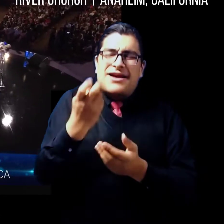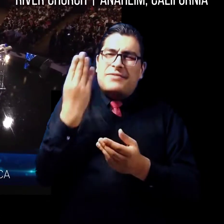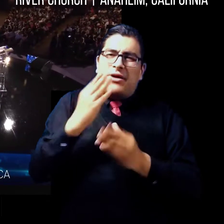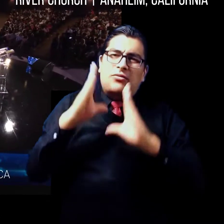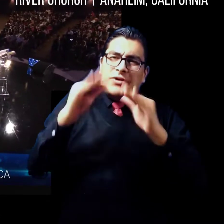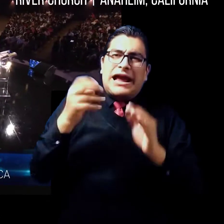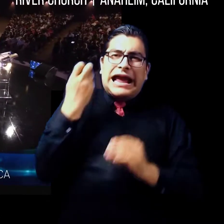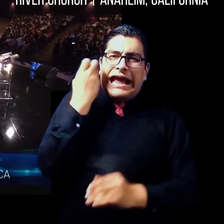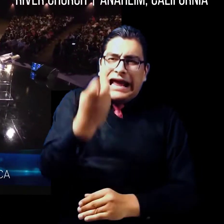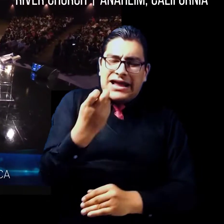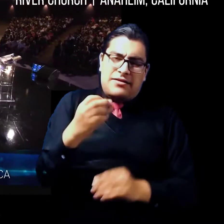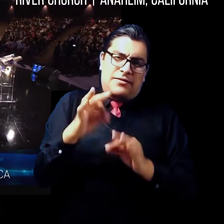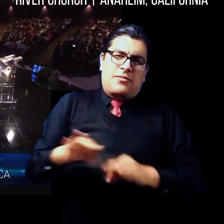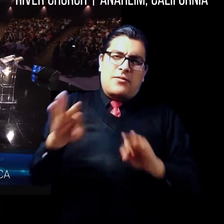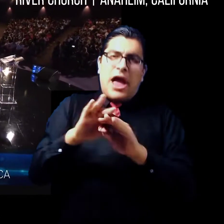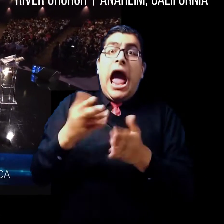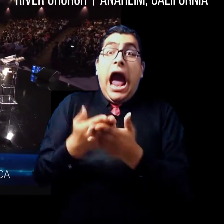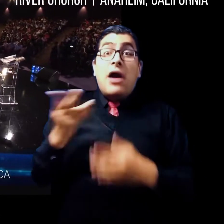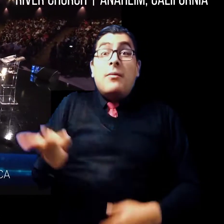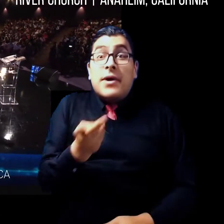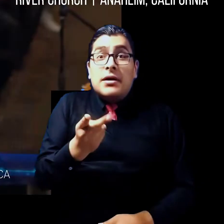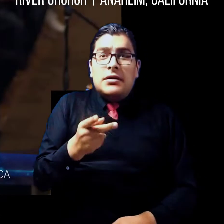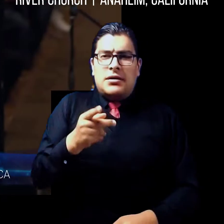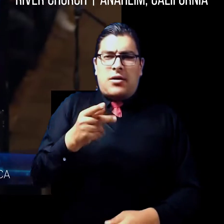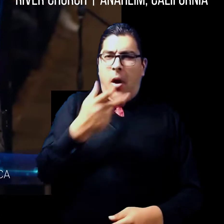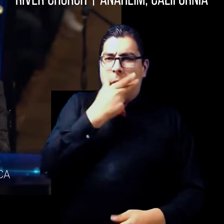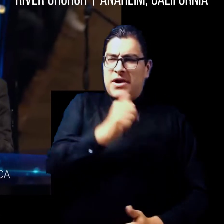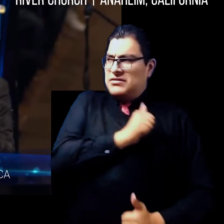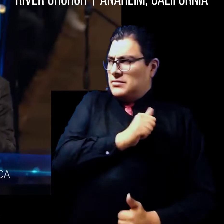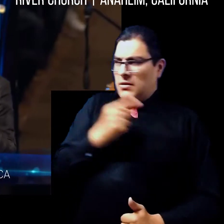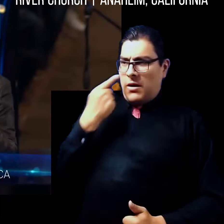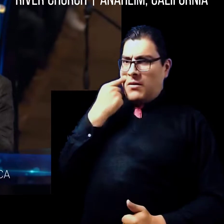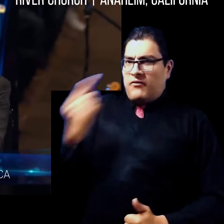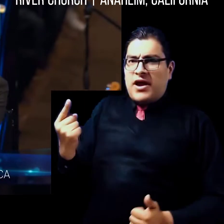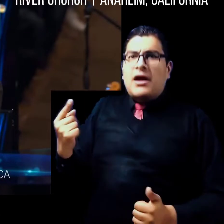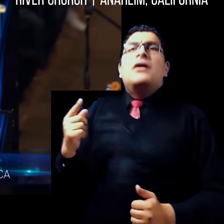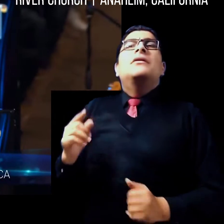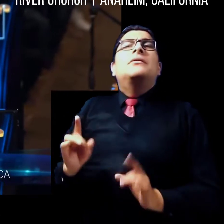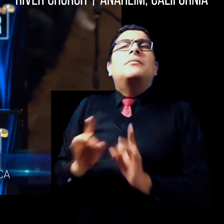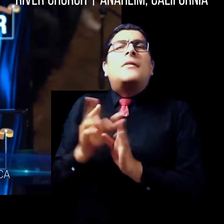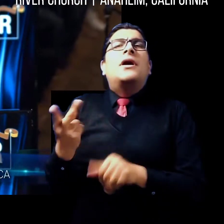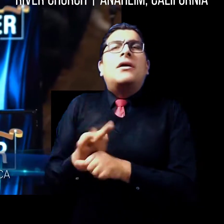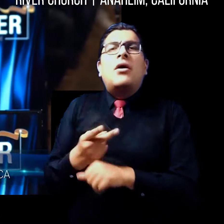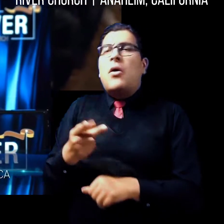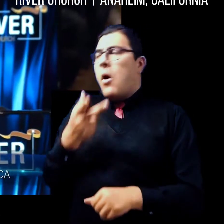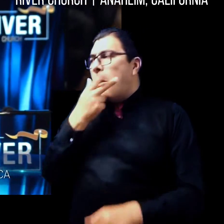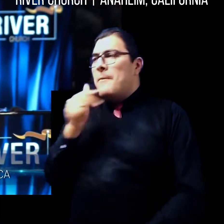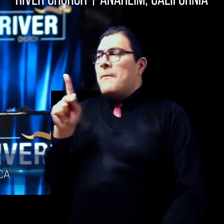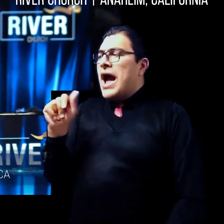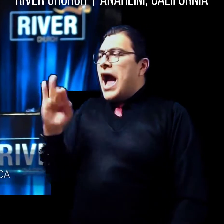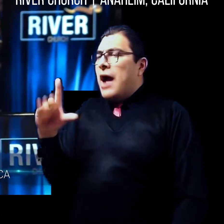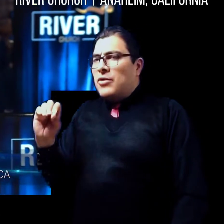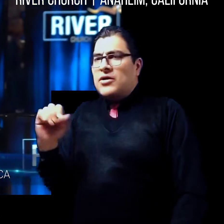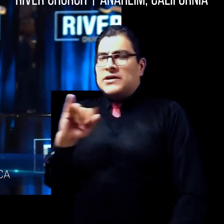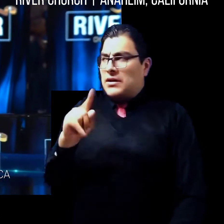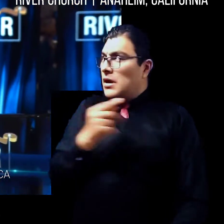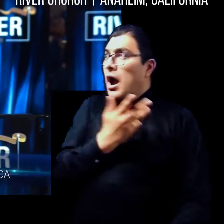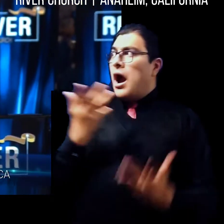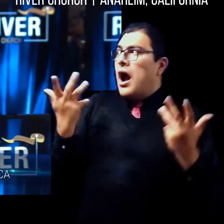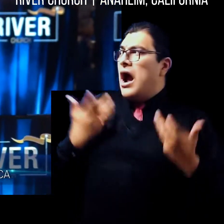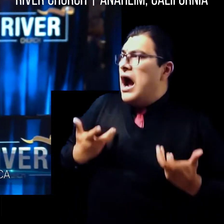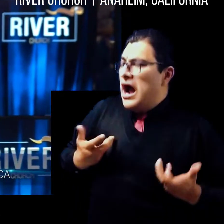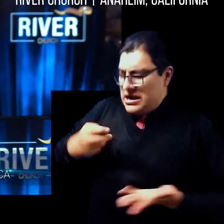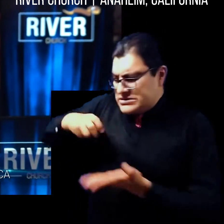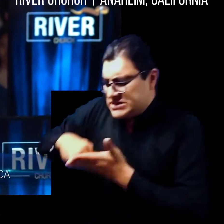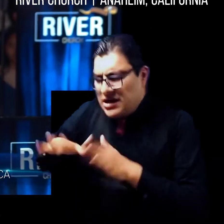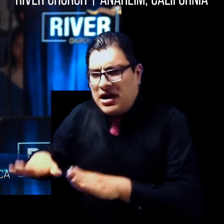es, ¿qué vio ese carcelero en Pablo y Silas para que él se postrara de rodillas?